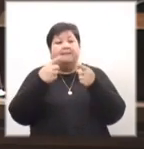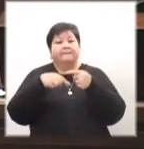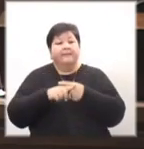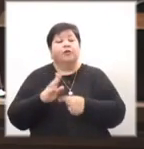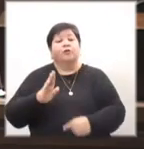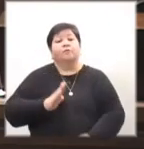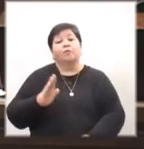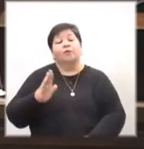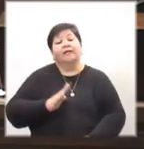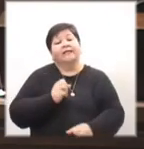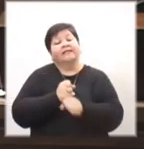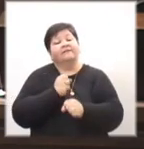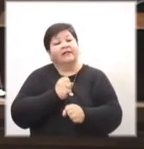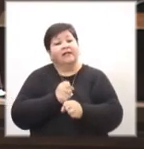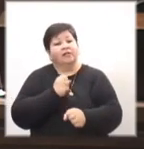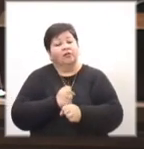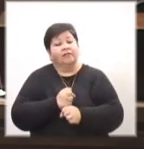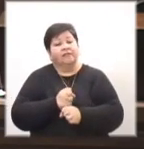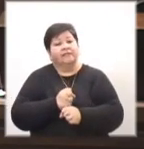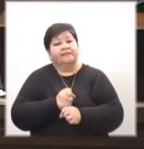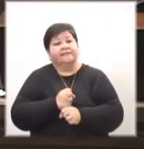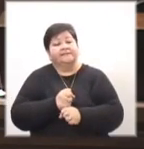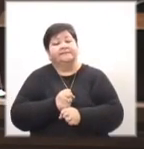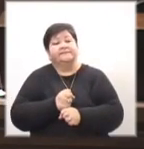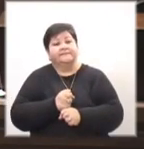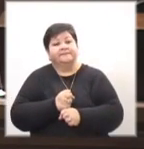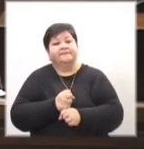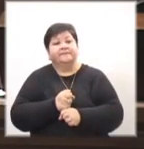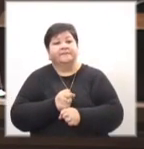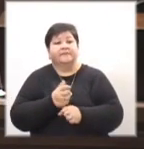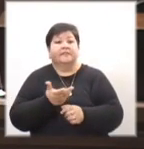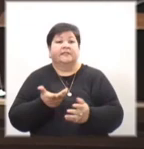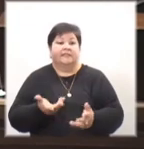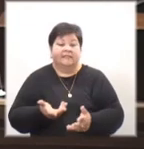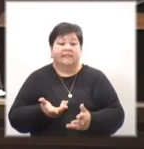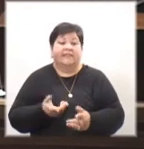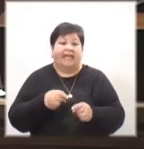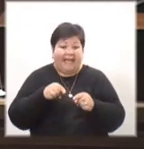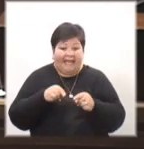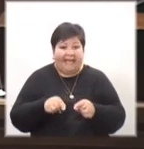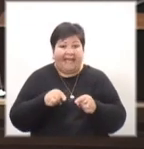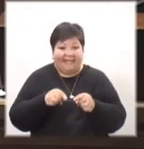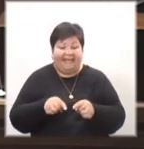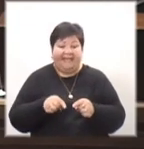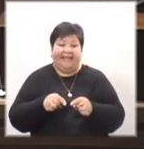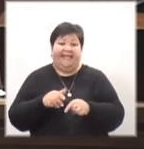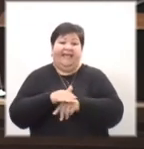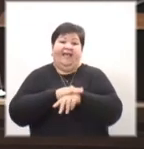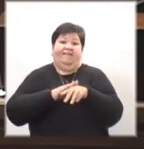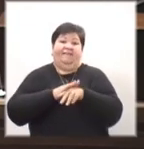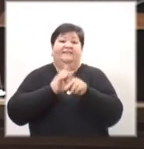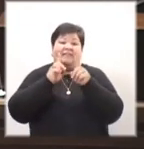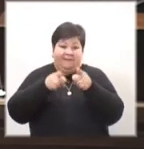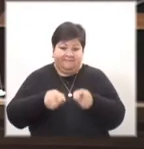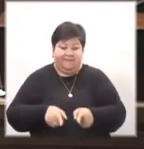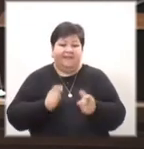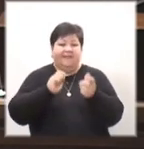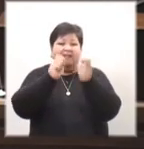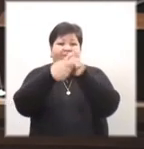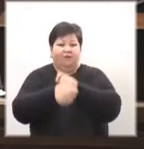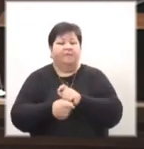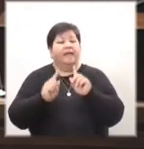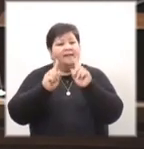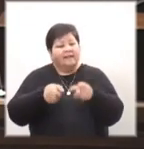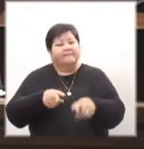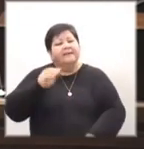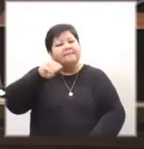mujeres trabajadoras se sustenta el costo de la reforma. Pierden los trabajadores de ingresos medios, así lo